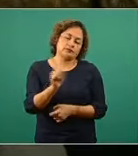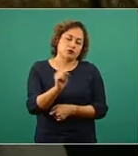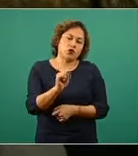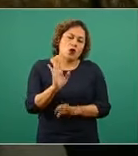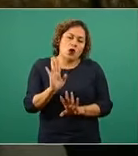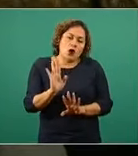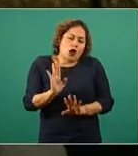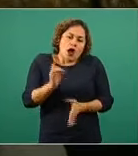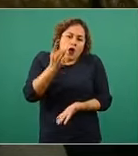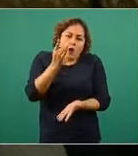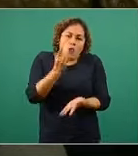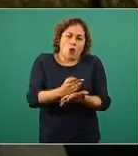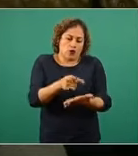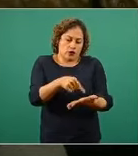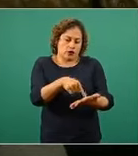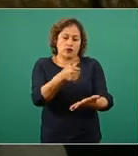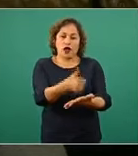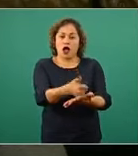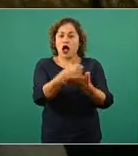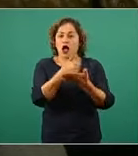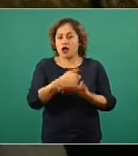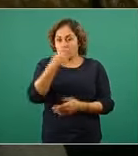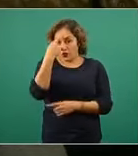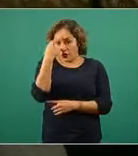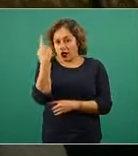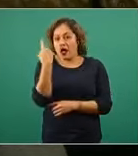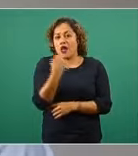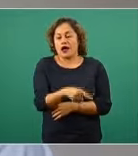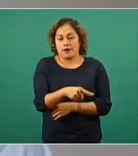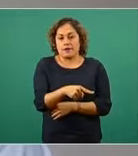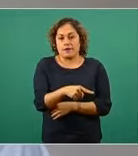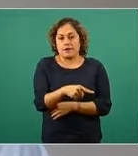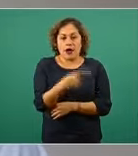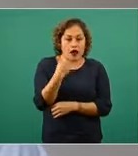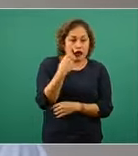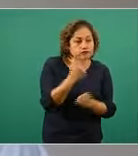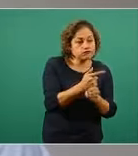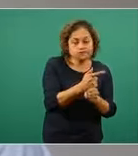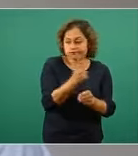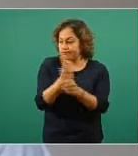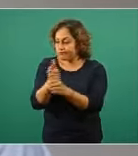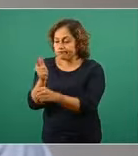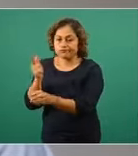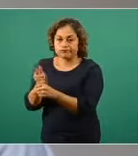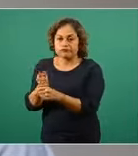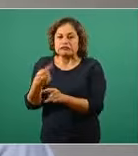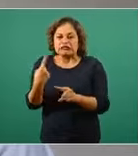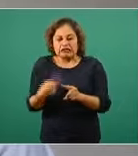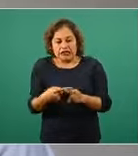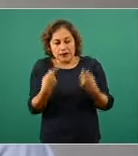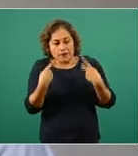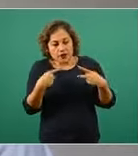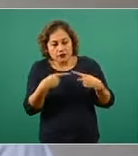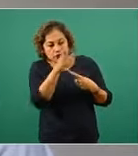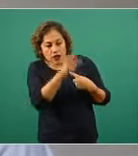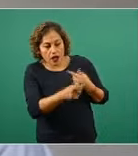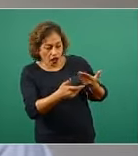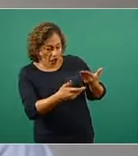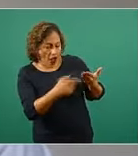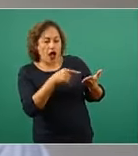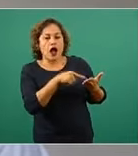poder agilizar el proceso, como su nombre lo indica, de identificación de la persona, o al menos tratar de cerciorarse